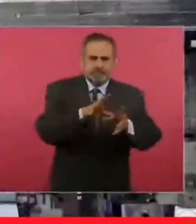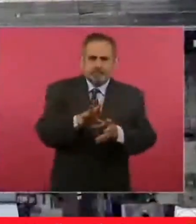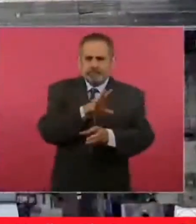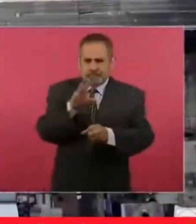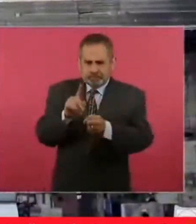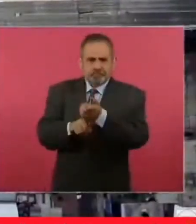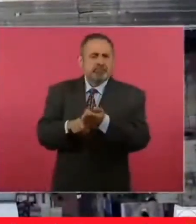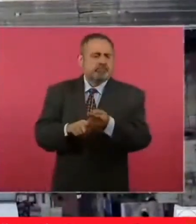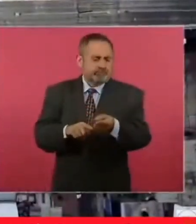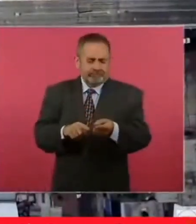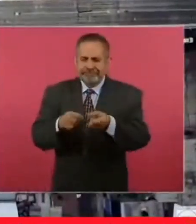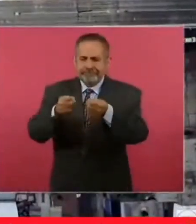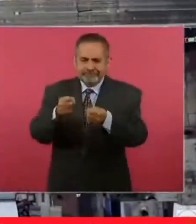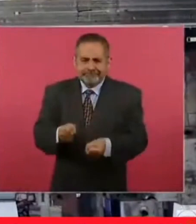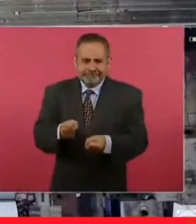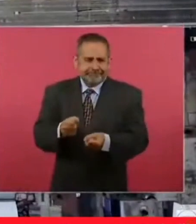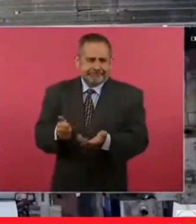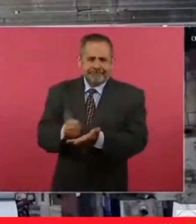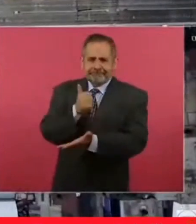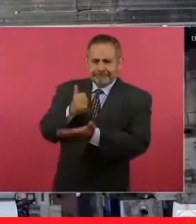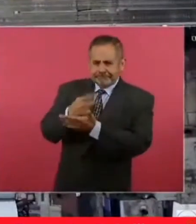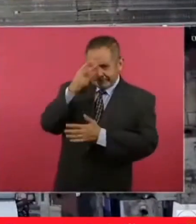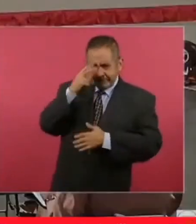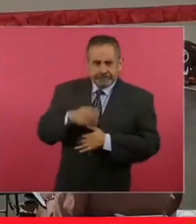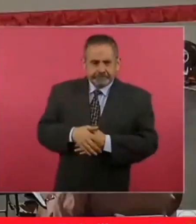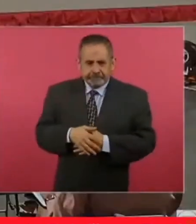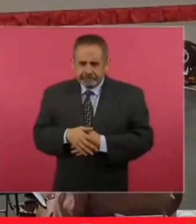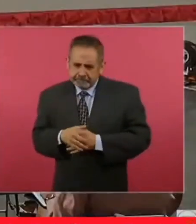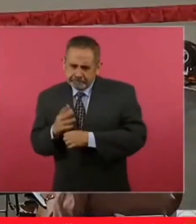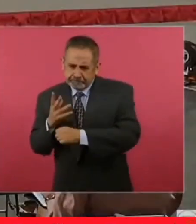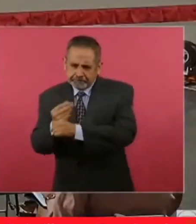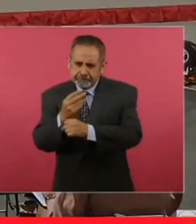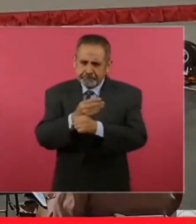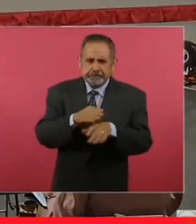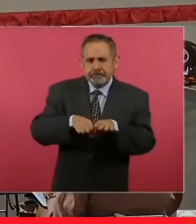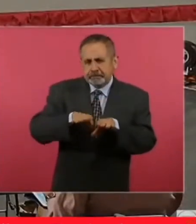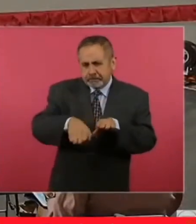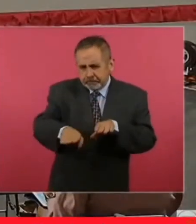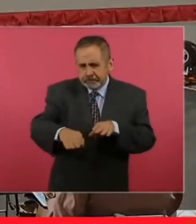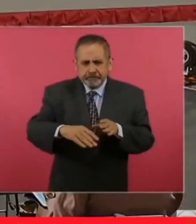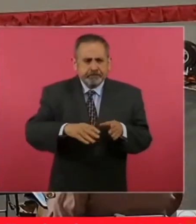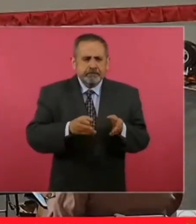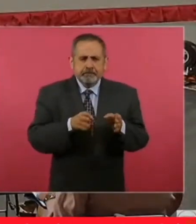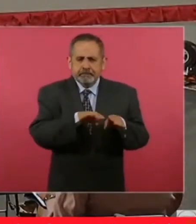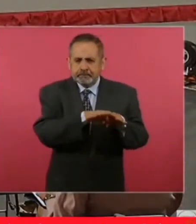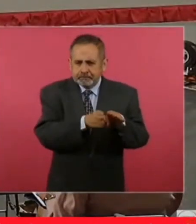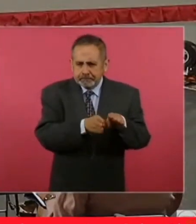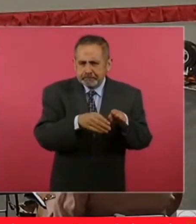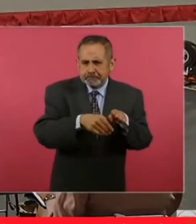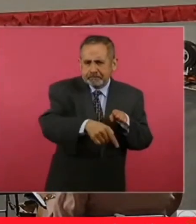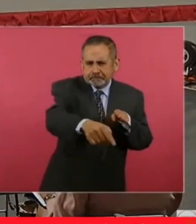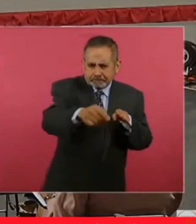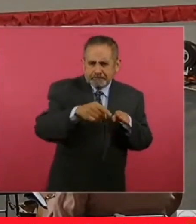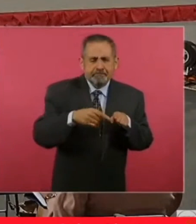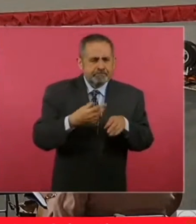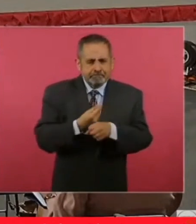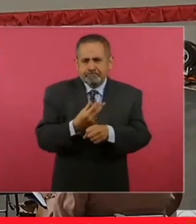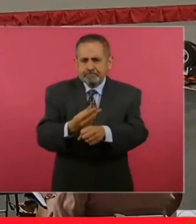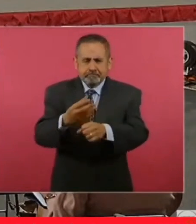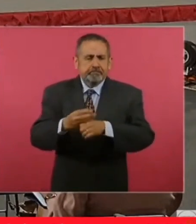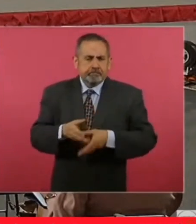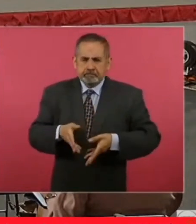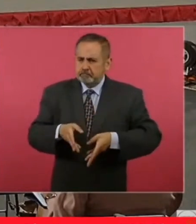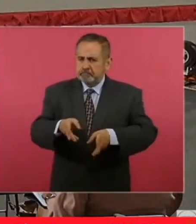también la Ciudad de México. Se hizo una reparación de baches, de banquetas y de